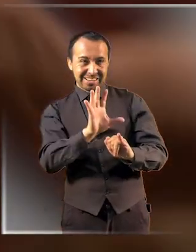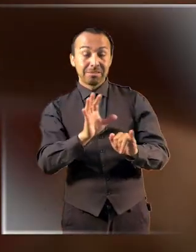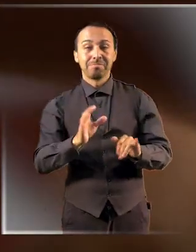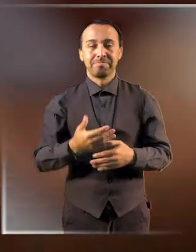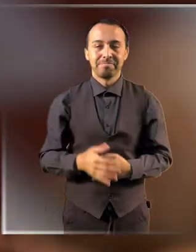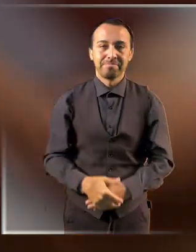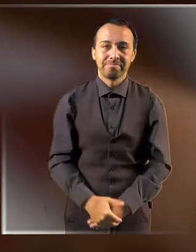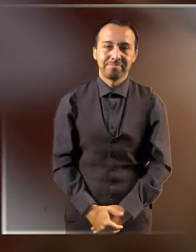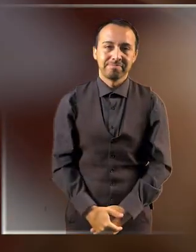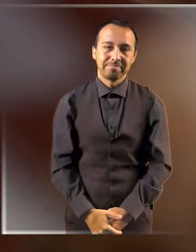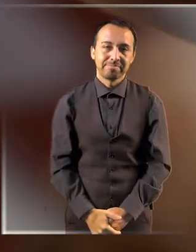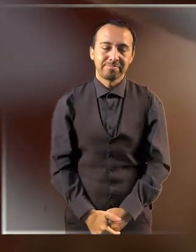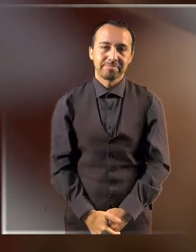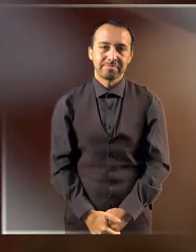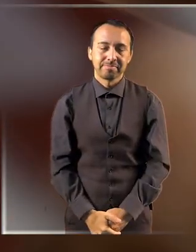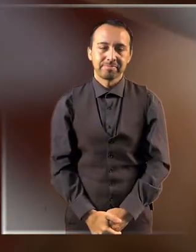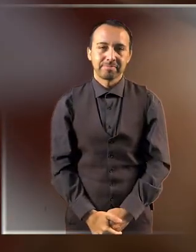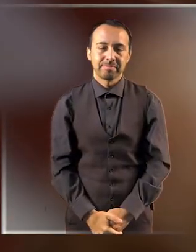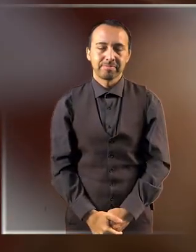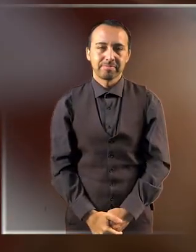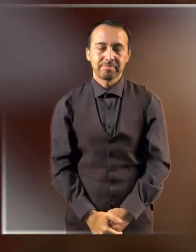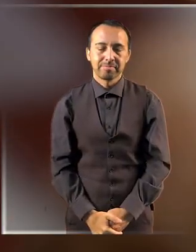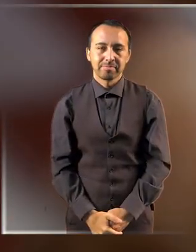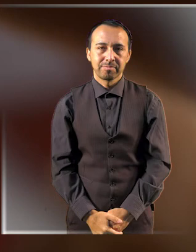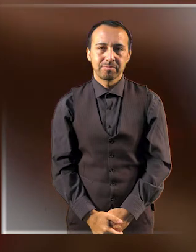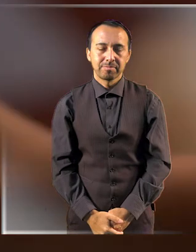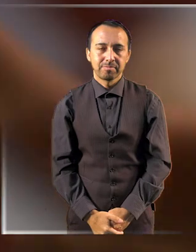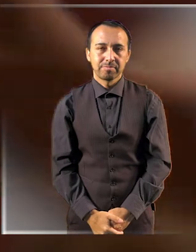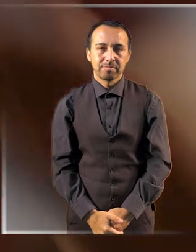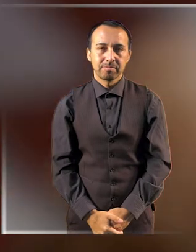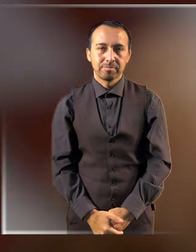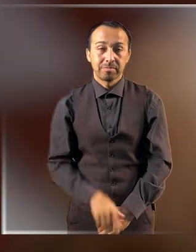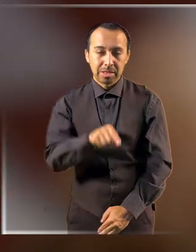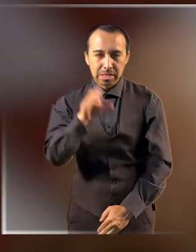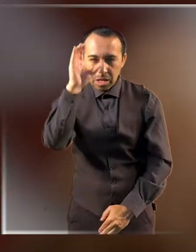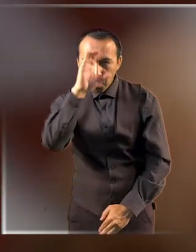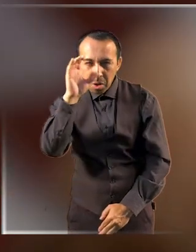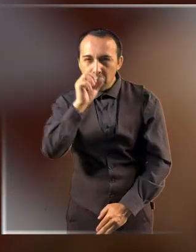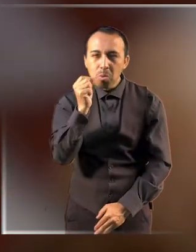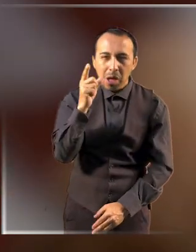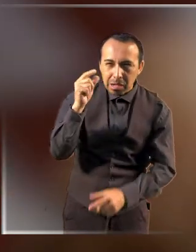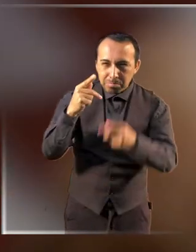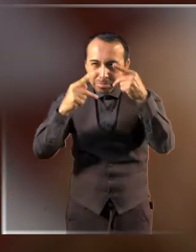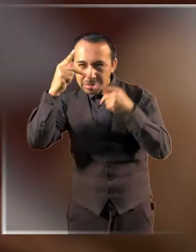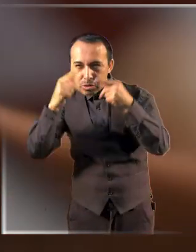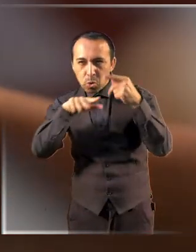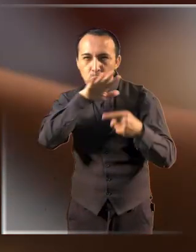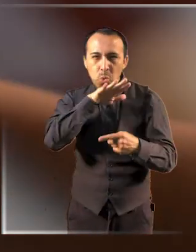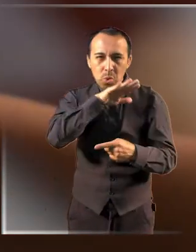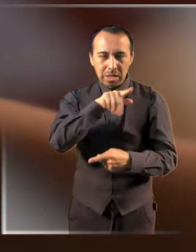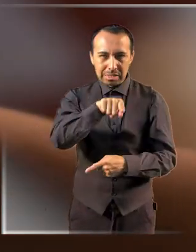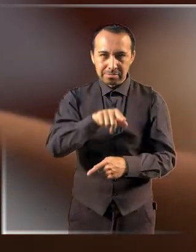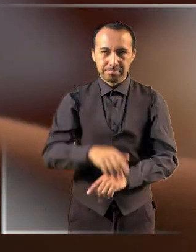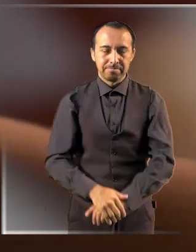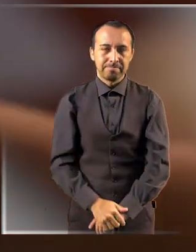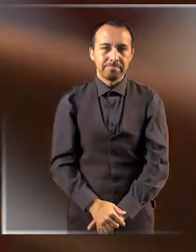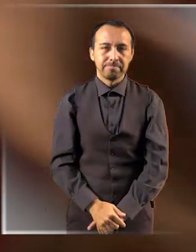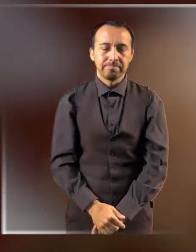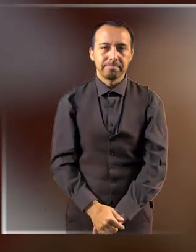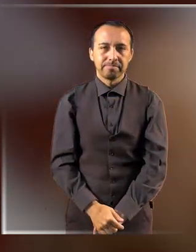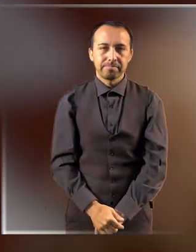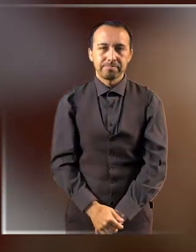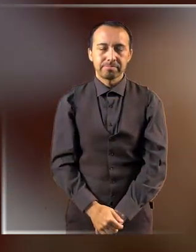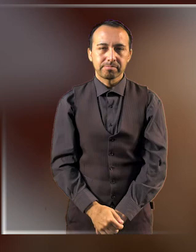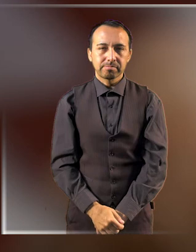luz, hace una mueca y saca una foto para TikTok. ¡Qué bonita vista, pero!